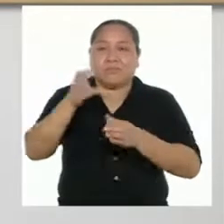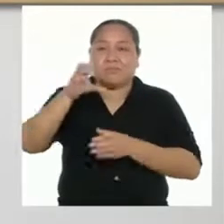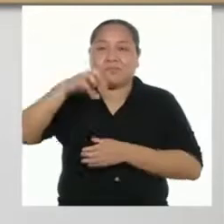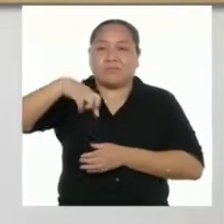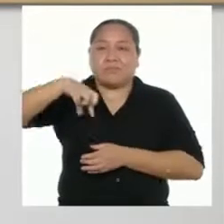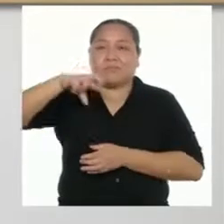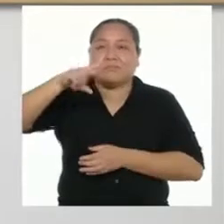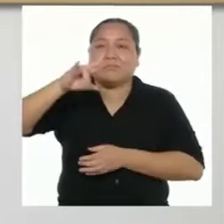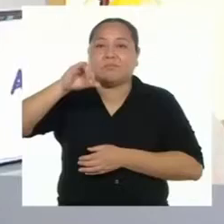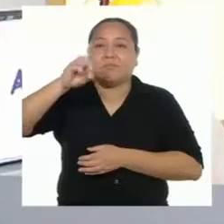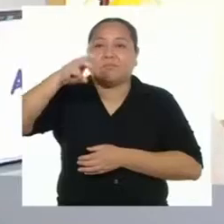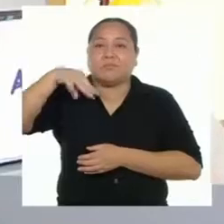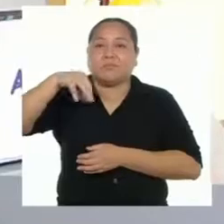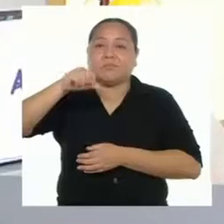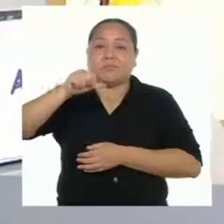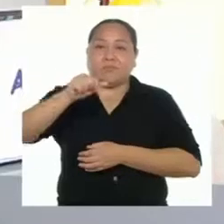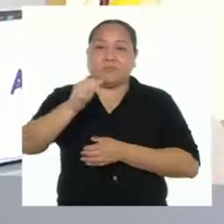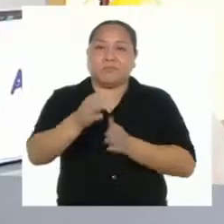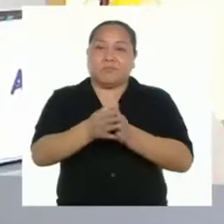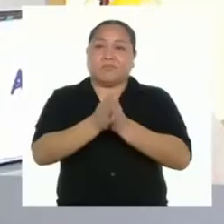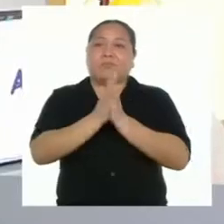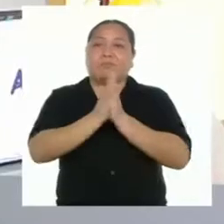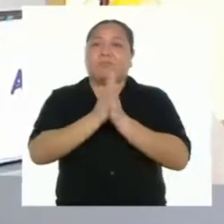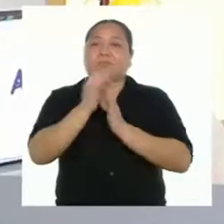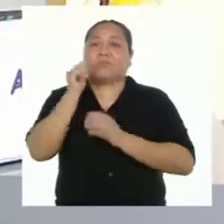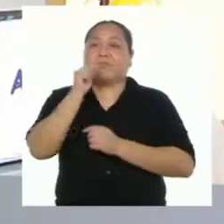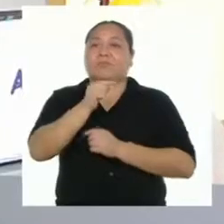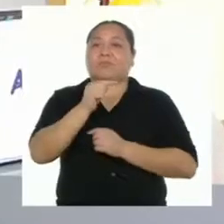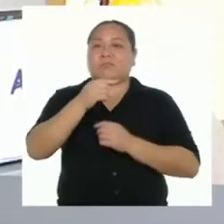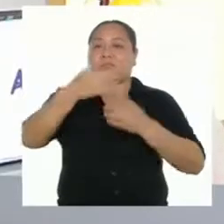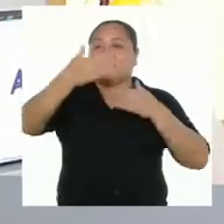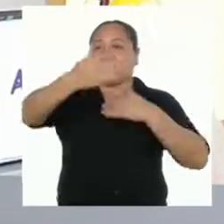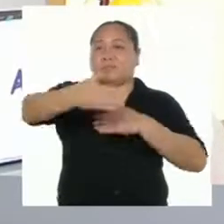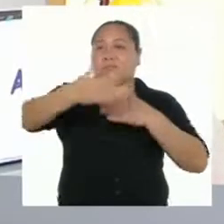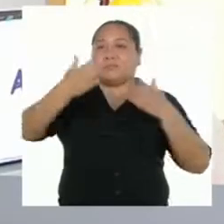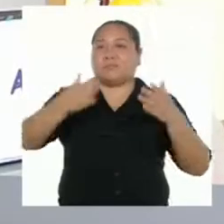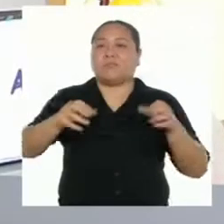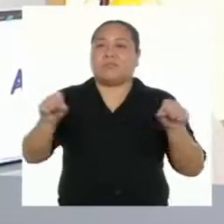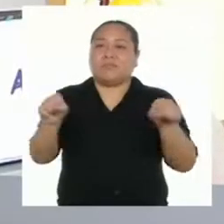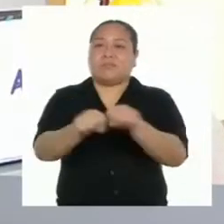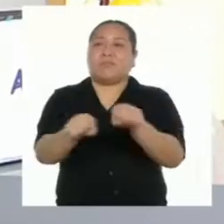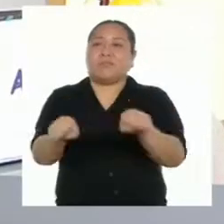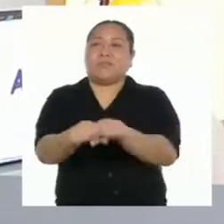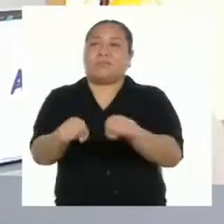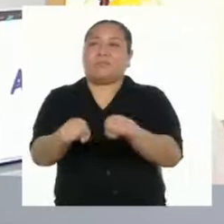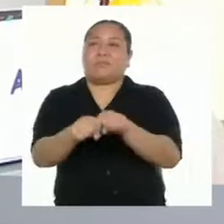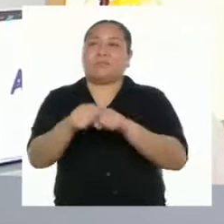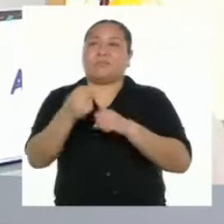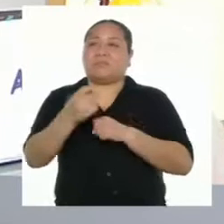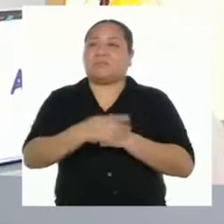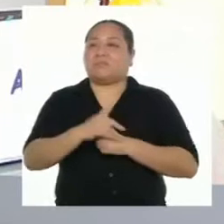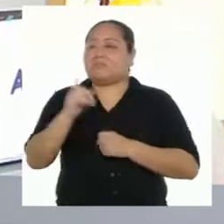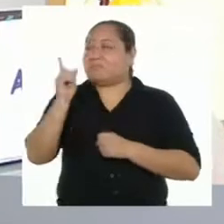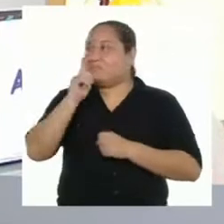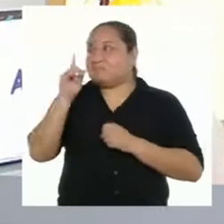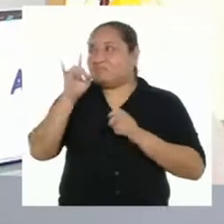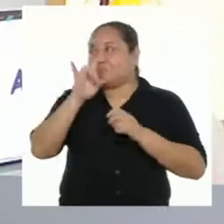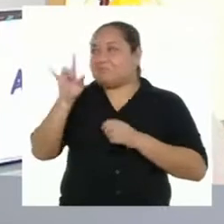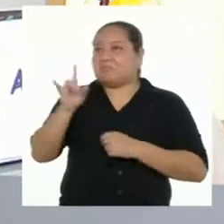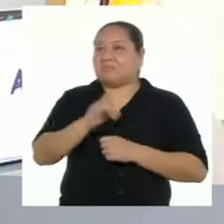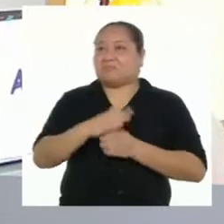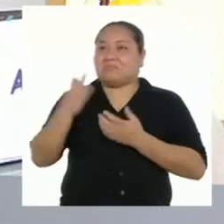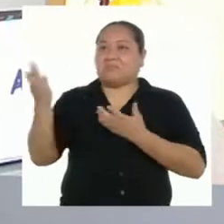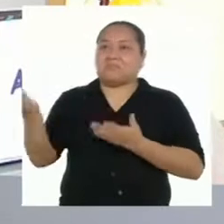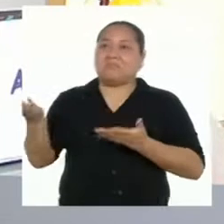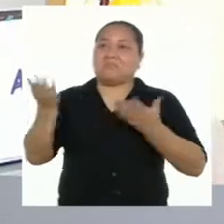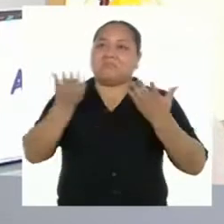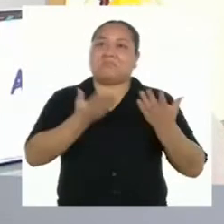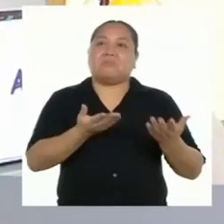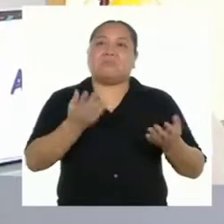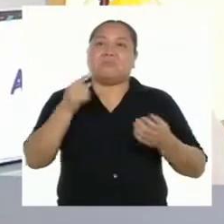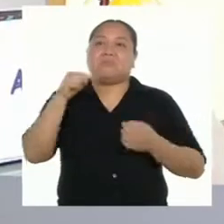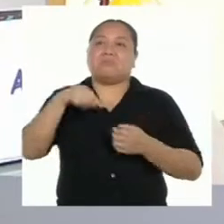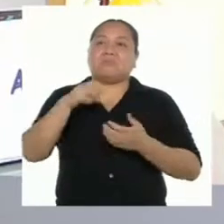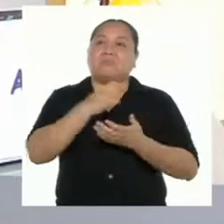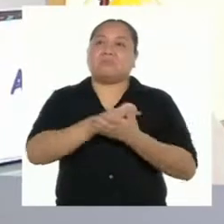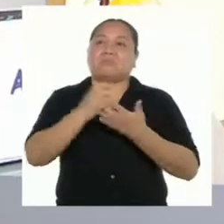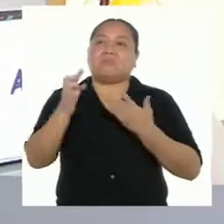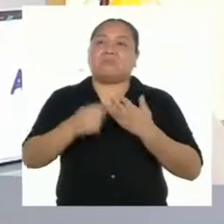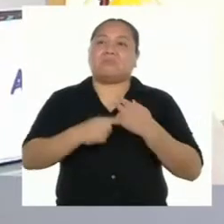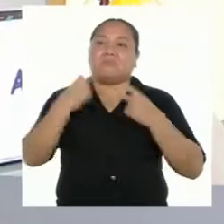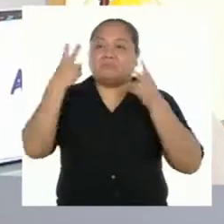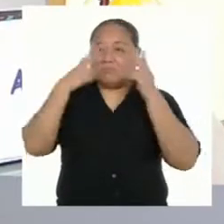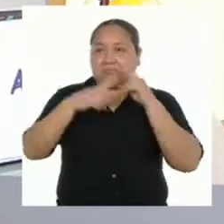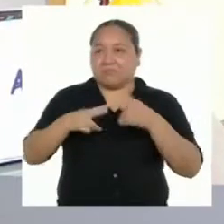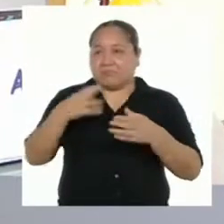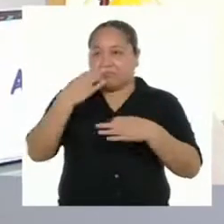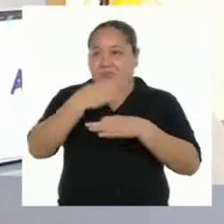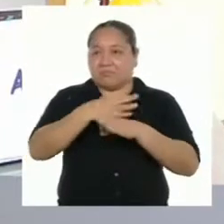pedí conseguir primero. Bien, es esta caja de zapatos, profesor. Nadie la está usando, así que la traje al programa.